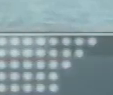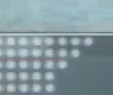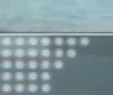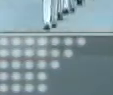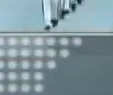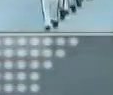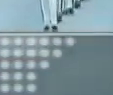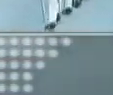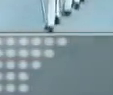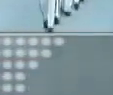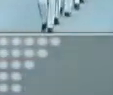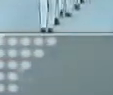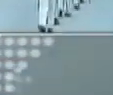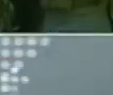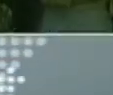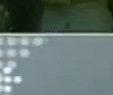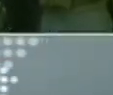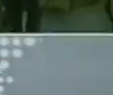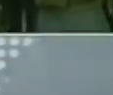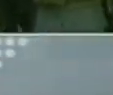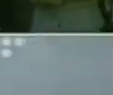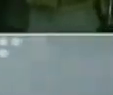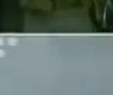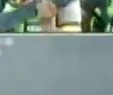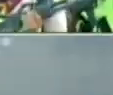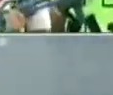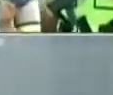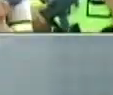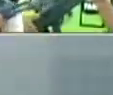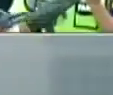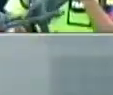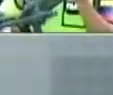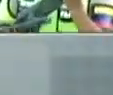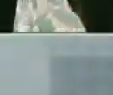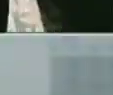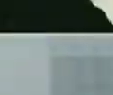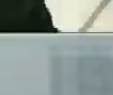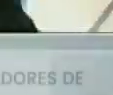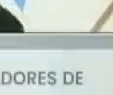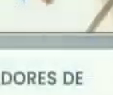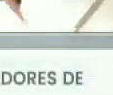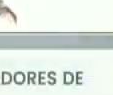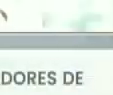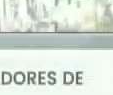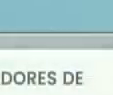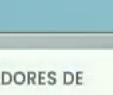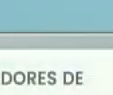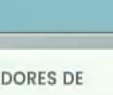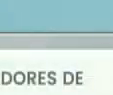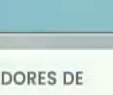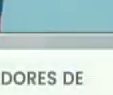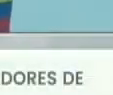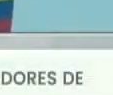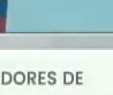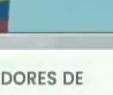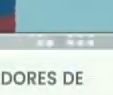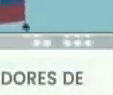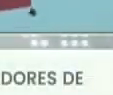en oficiales y en los hombres y mujeres de las armas de nuestra Fuerza Armada Nacional